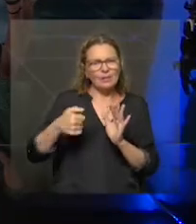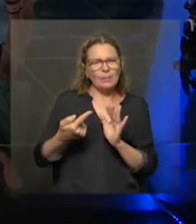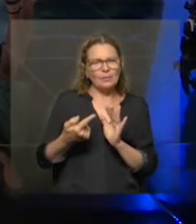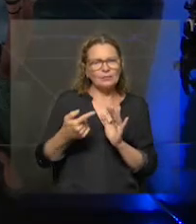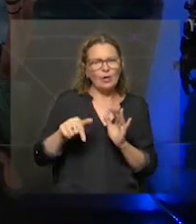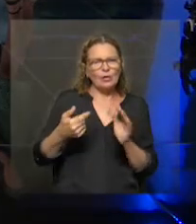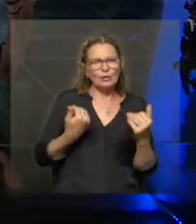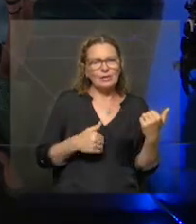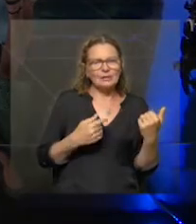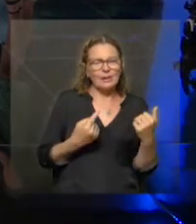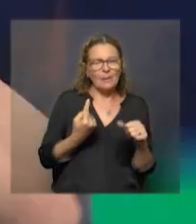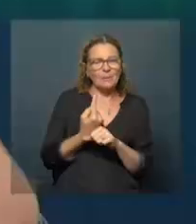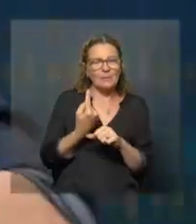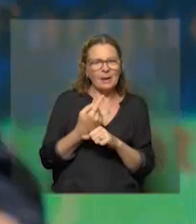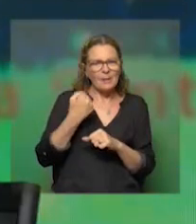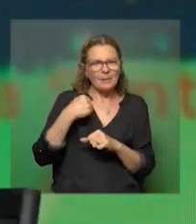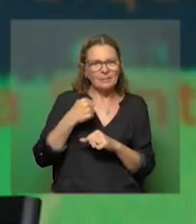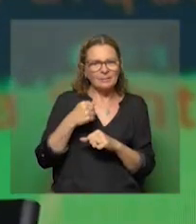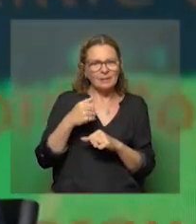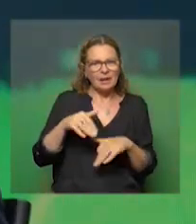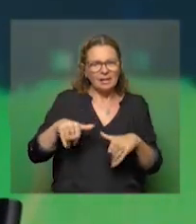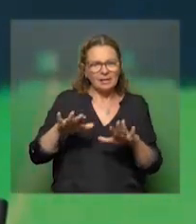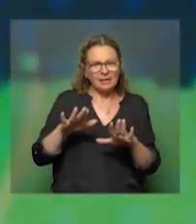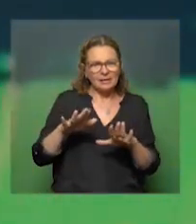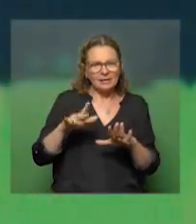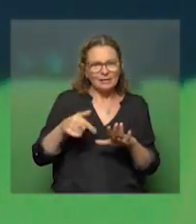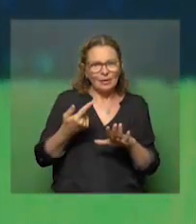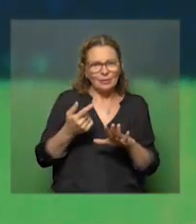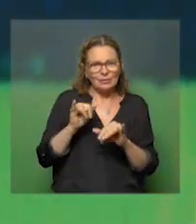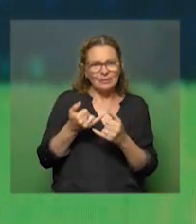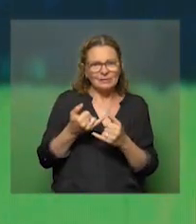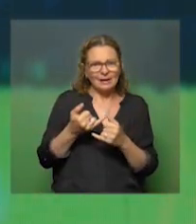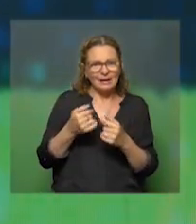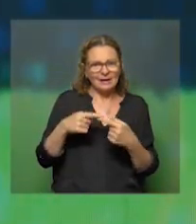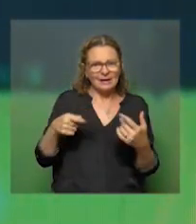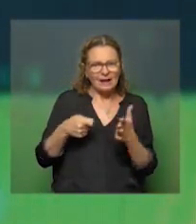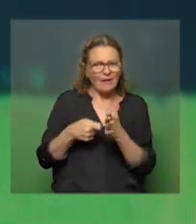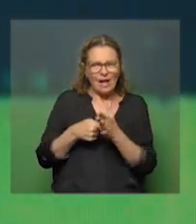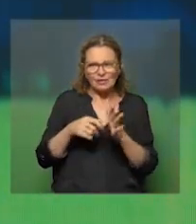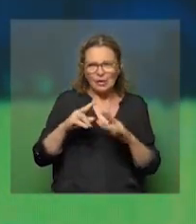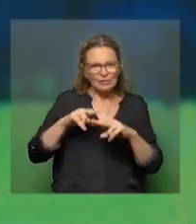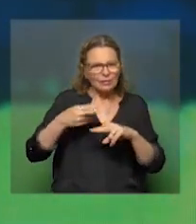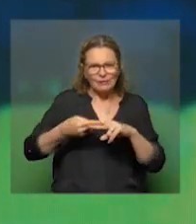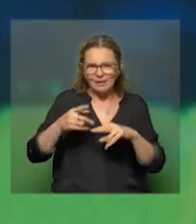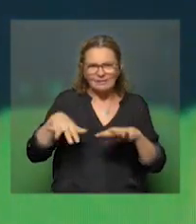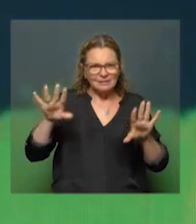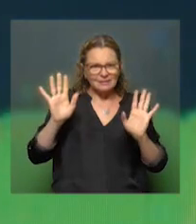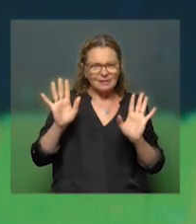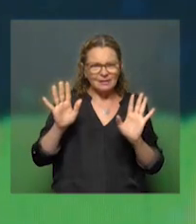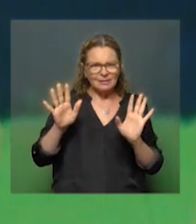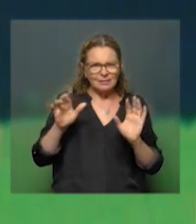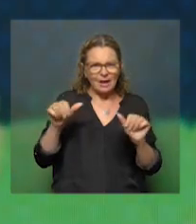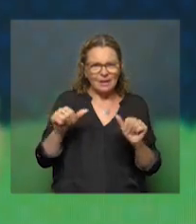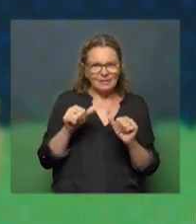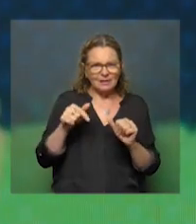otro guitarrista y llegué, el primer ensayo está para adelante. Y segundo ensayo ya estábamos grabando cosas. Ay, o sea, ya fue como muy tipo, si vamos a